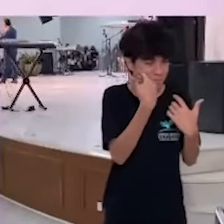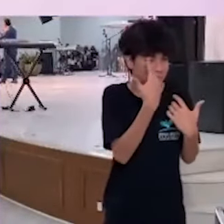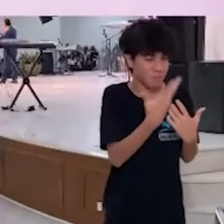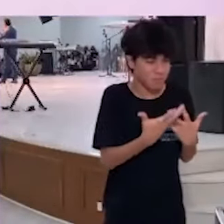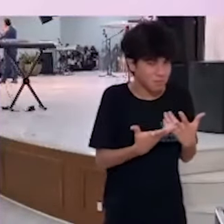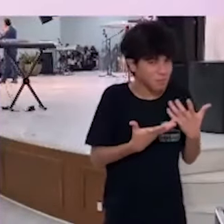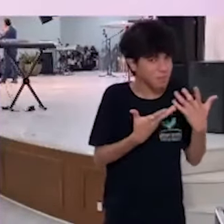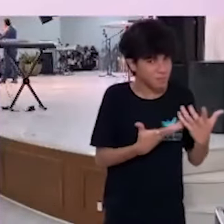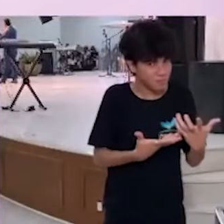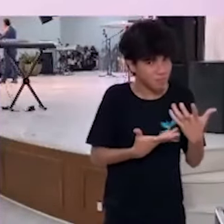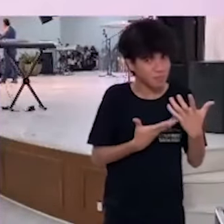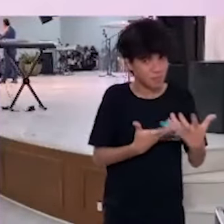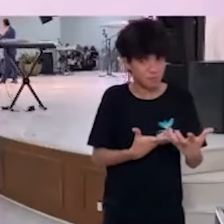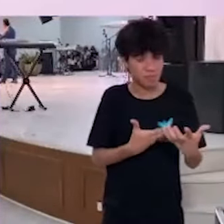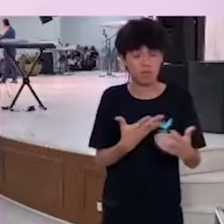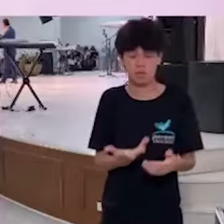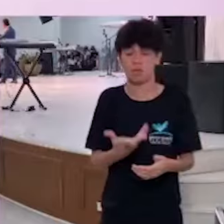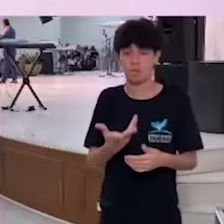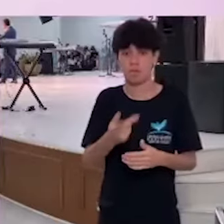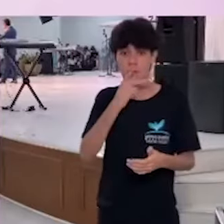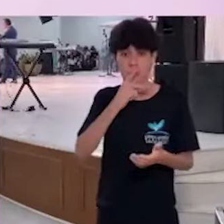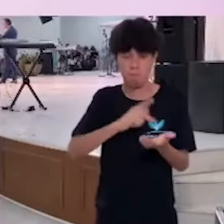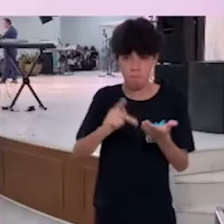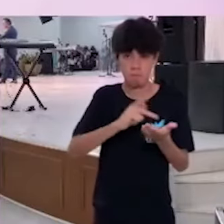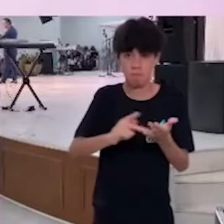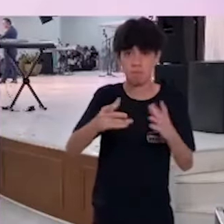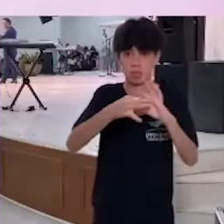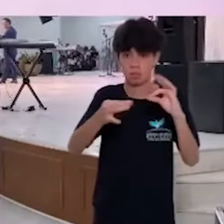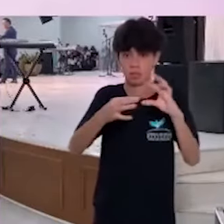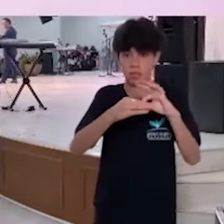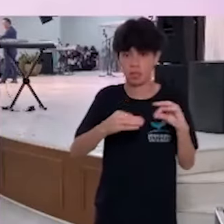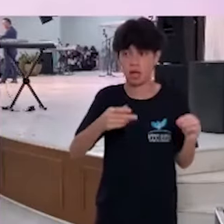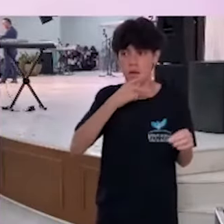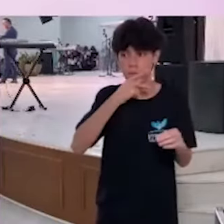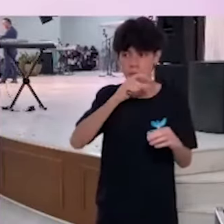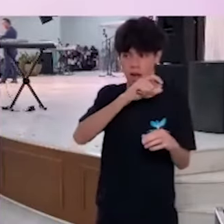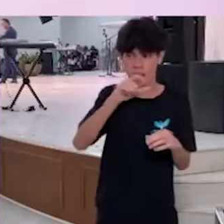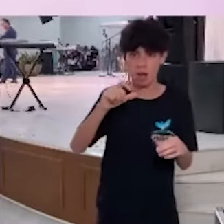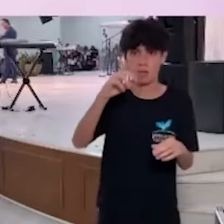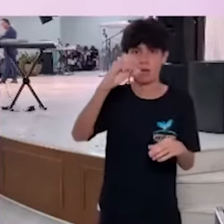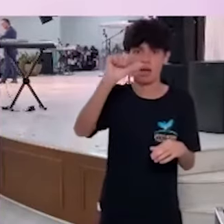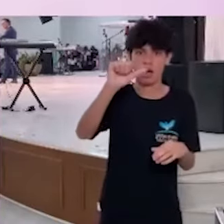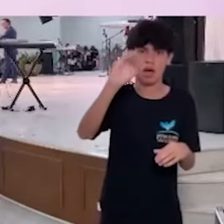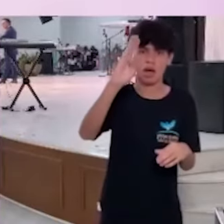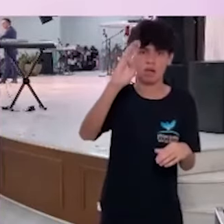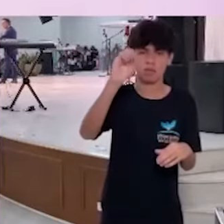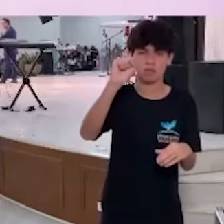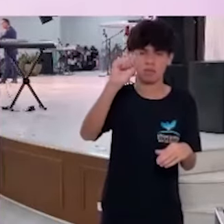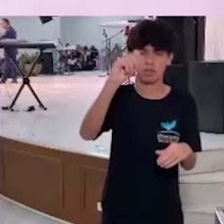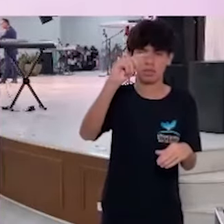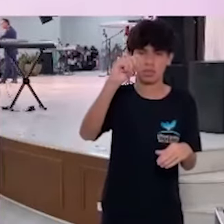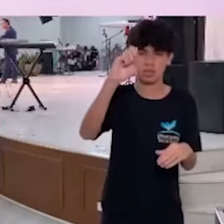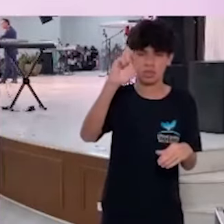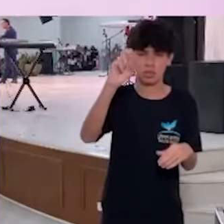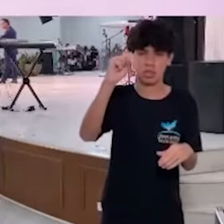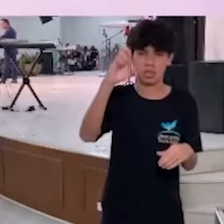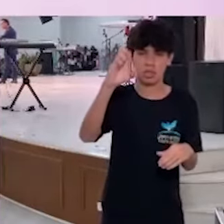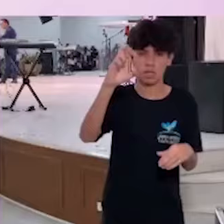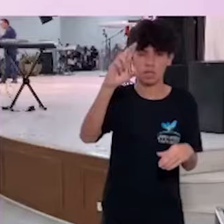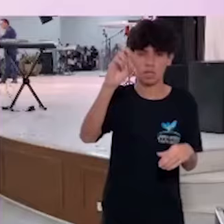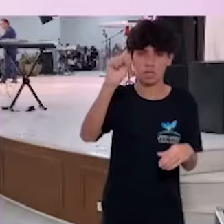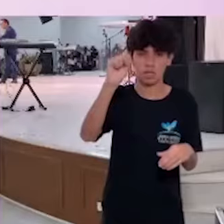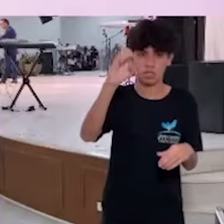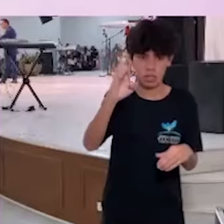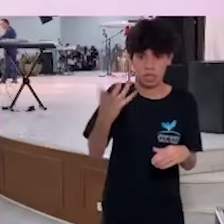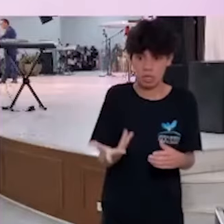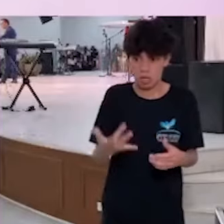Si no, él no diría abstente. O sea, Pablo está reconociendo que hay un deseo, hay un impulso natural